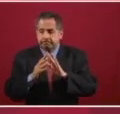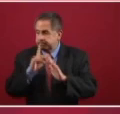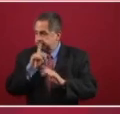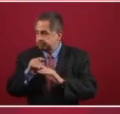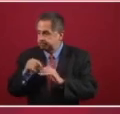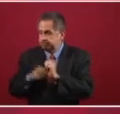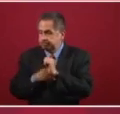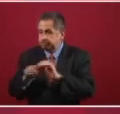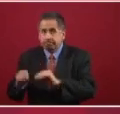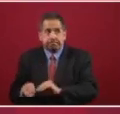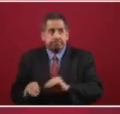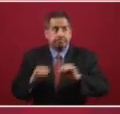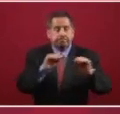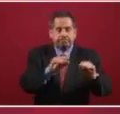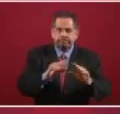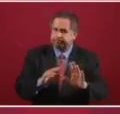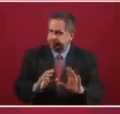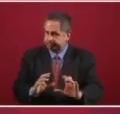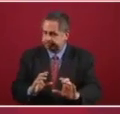pues